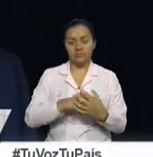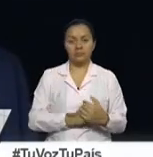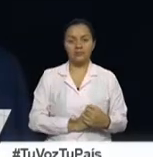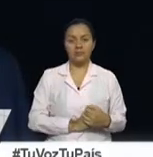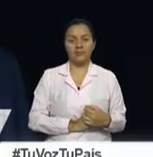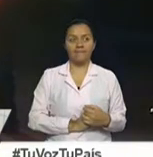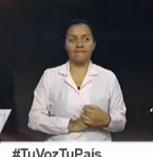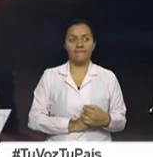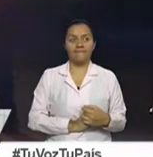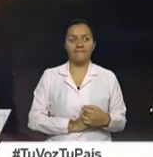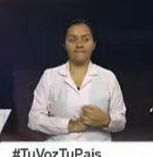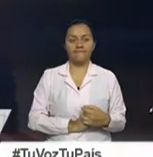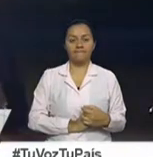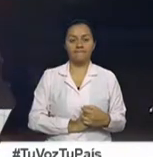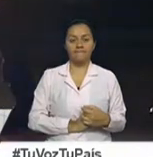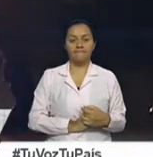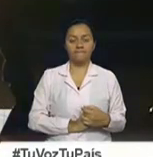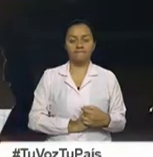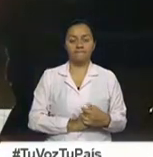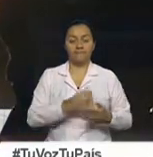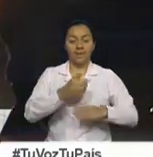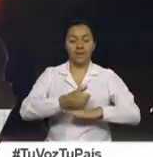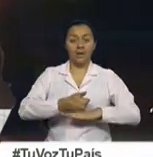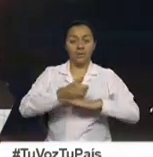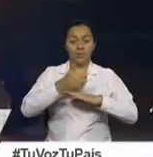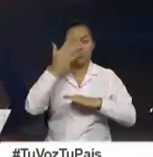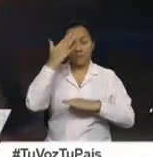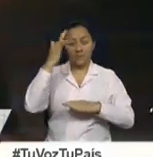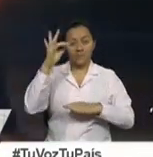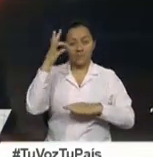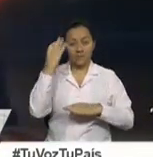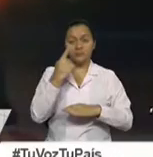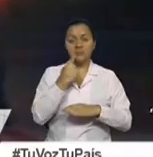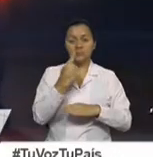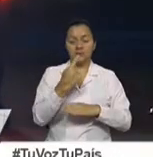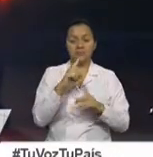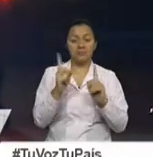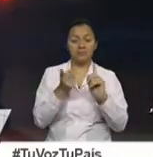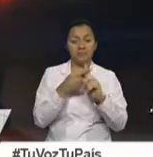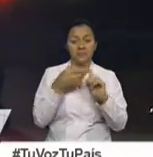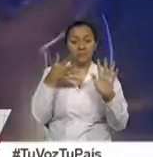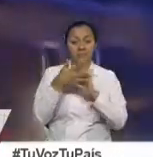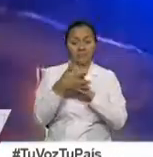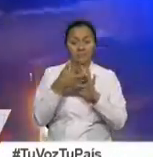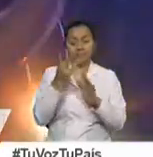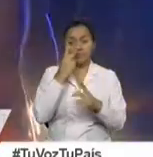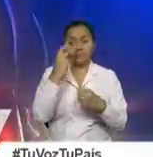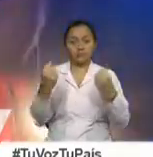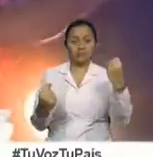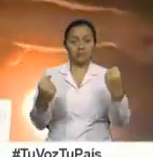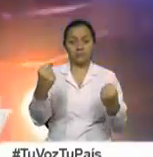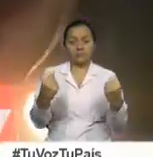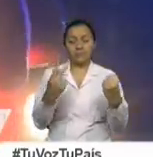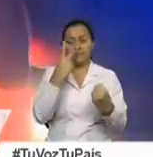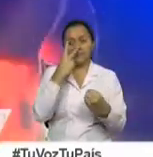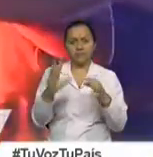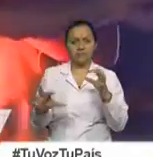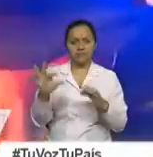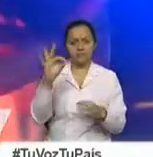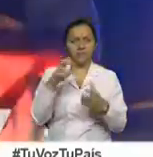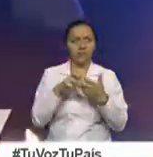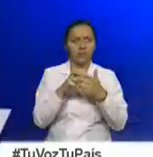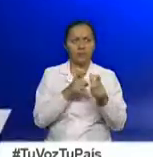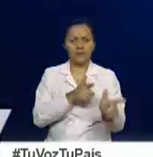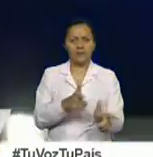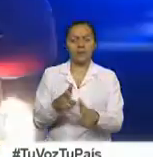hospitalizadas. Las autoridades francesas aseguraron que las primeras declaraciones del conductor permiten descartar un ataque